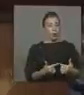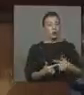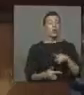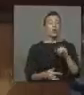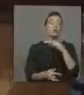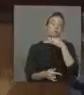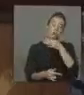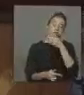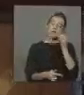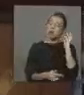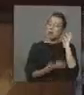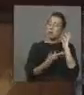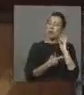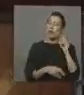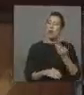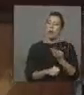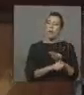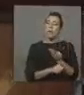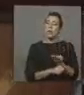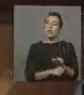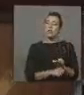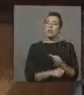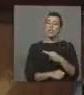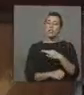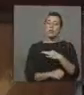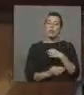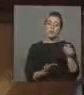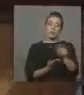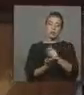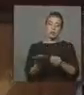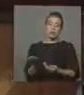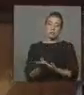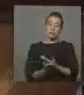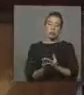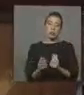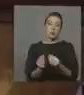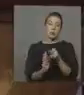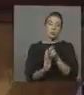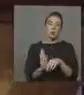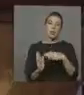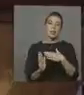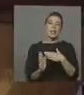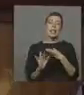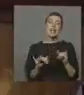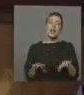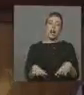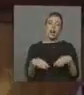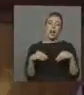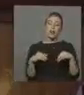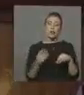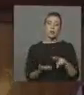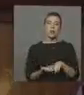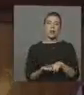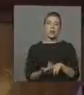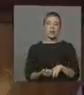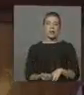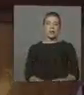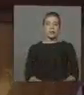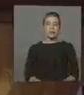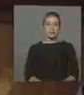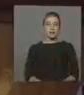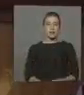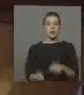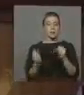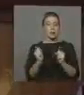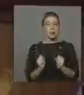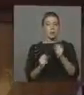eco de las demandas de la ciudadanía, presentando varias iniciativas que buscan hacerse cargo de esta realidad. Y así se